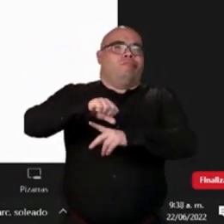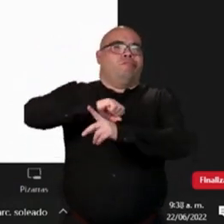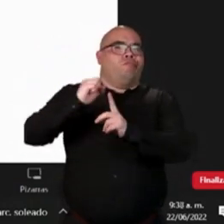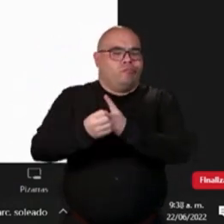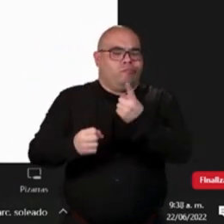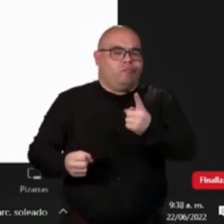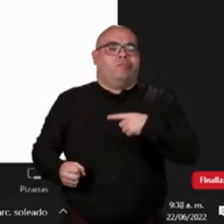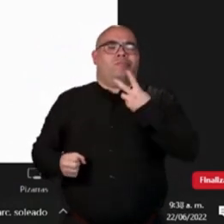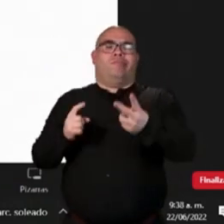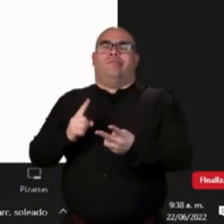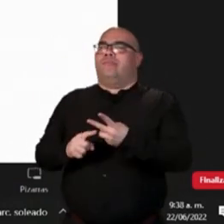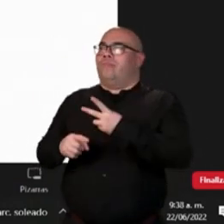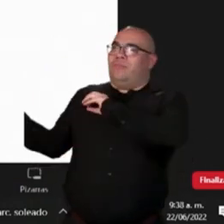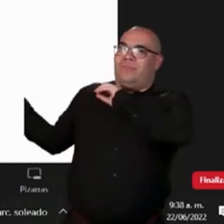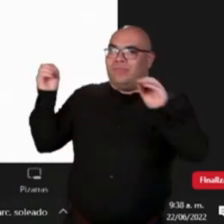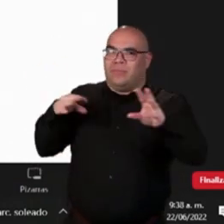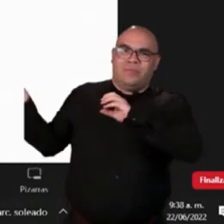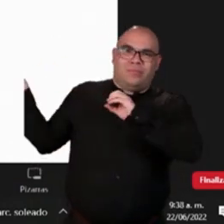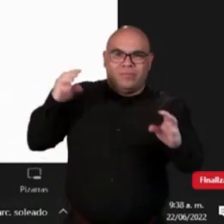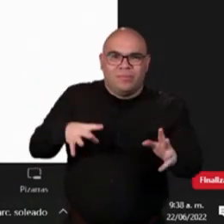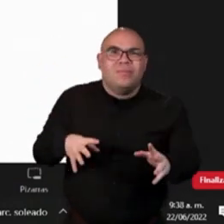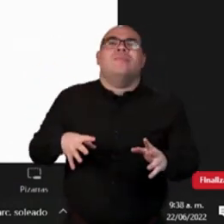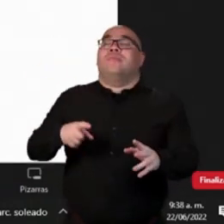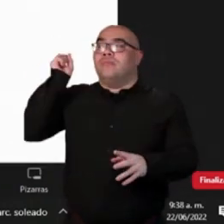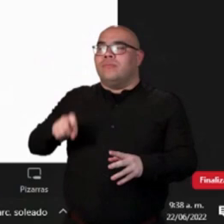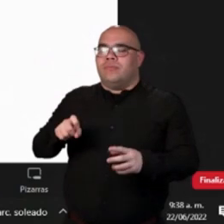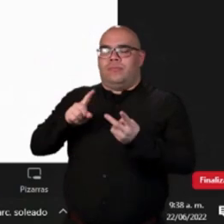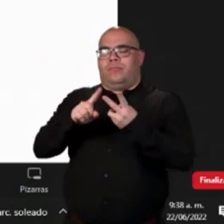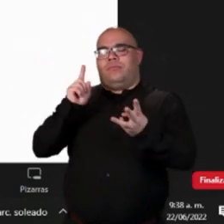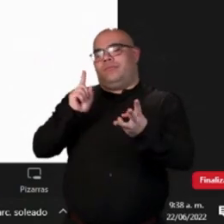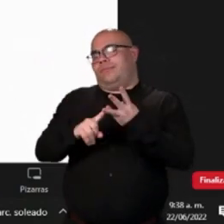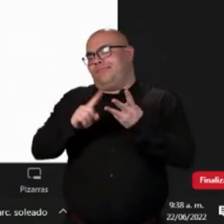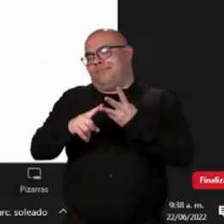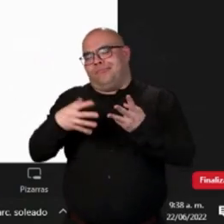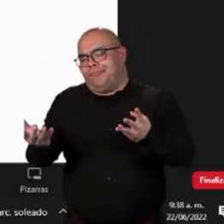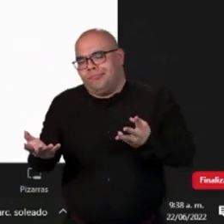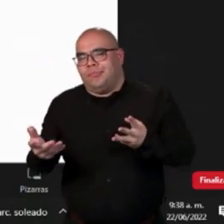las migraciones forzadas, desastres naturales como terremotos que son